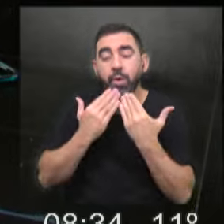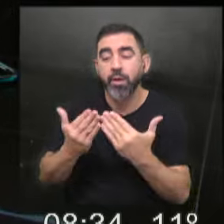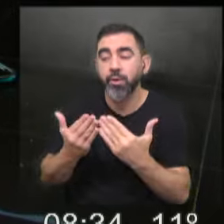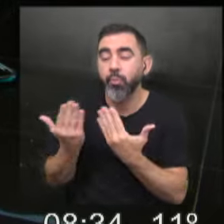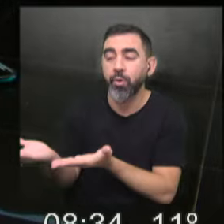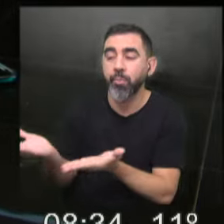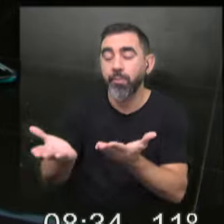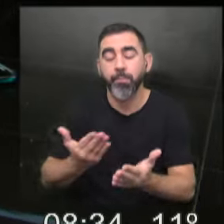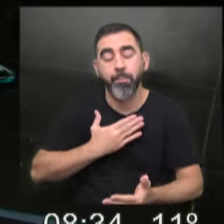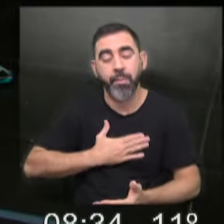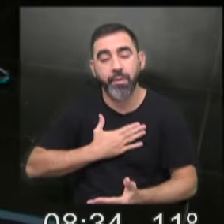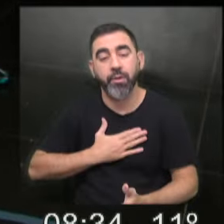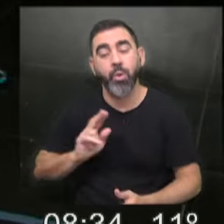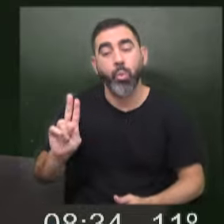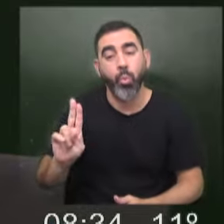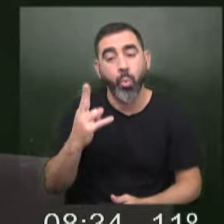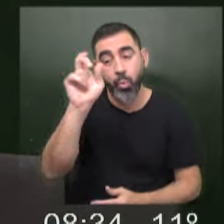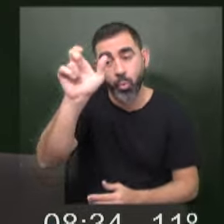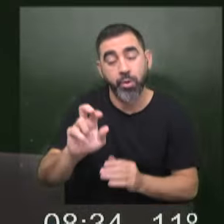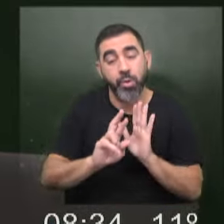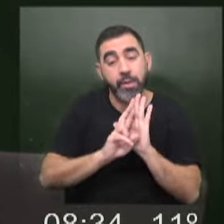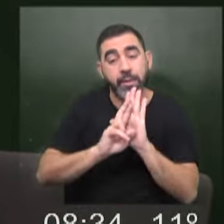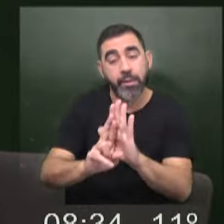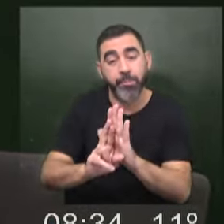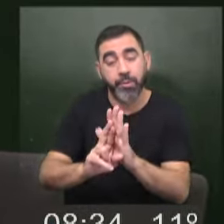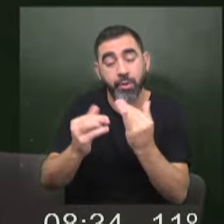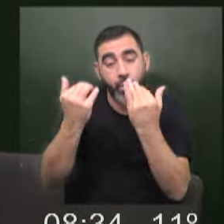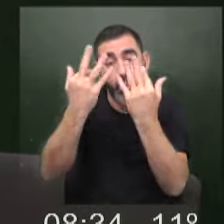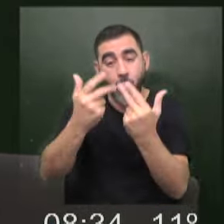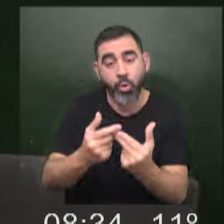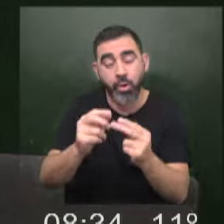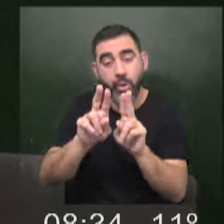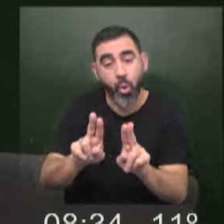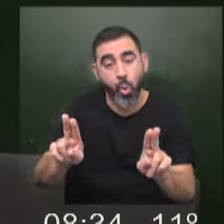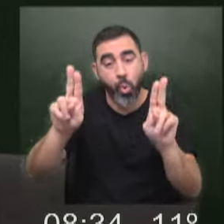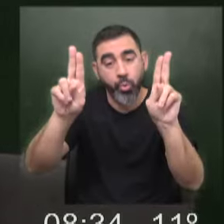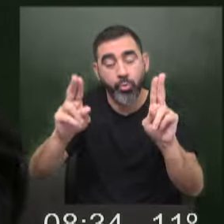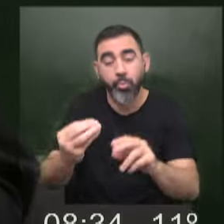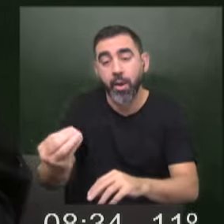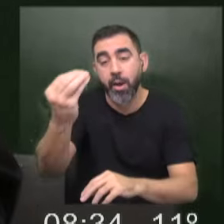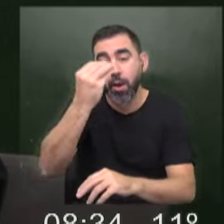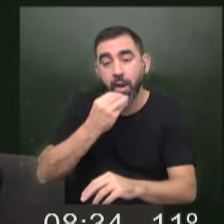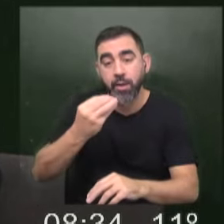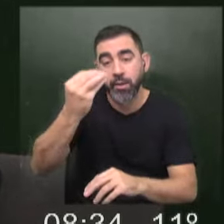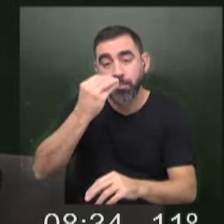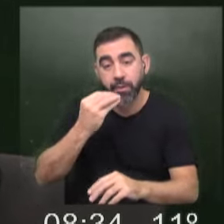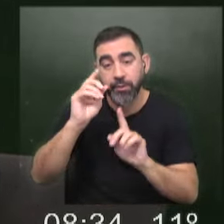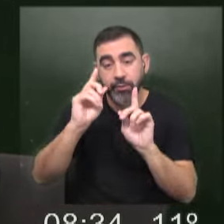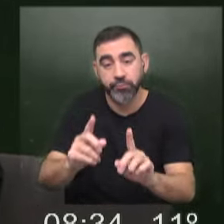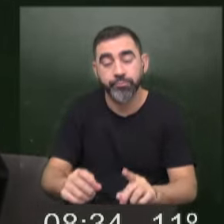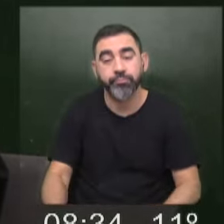Pilar. También para mí un placer. Uruguayo, representando además esta organización de Naciones Unidas para la Alimentación,